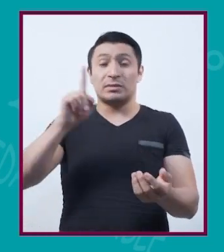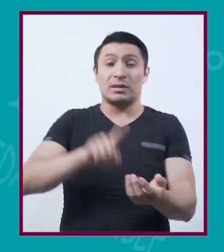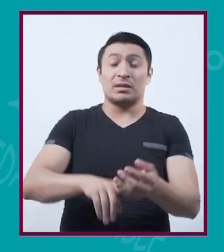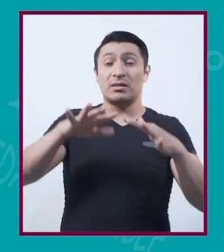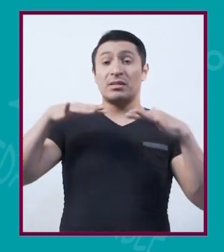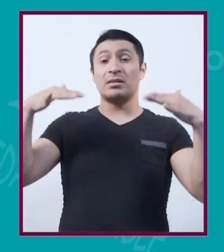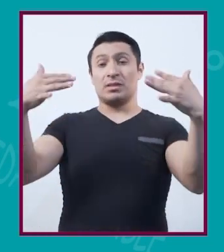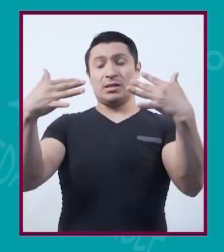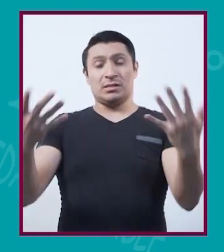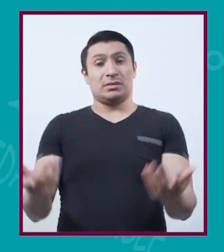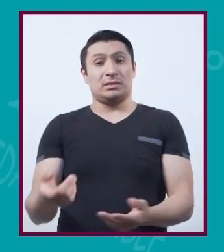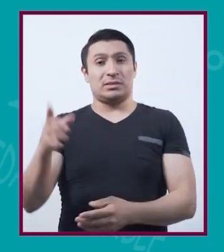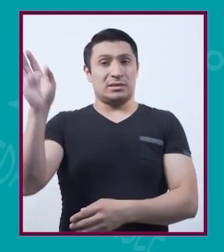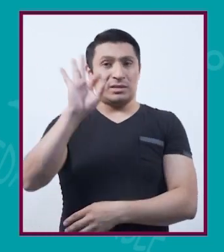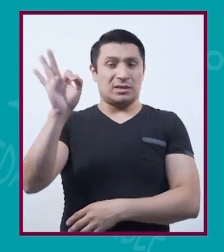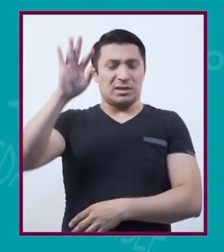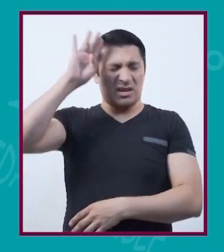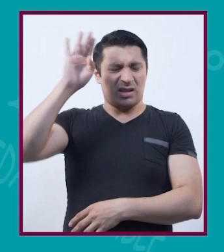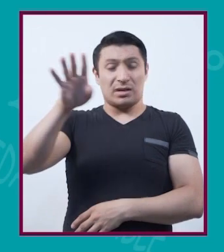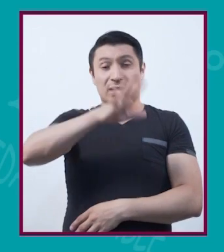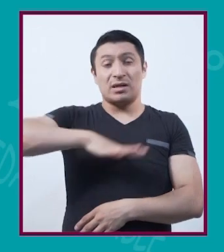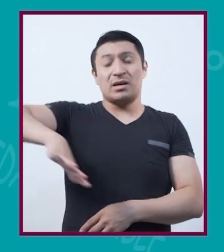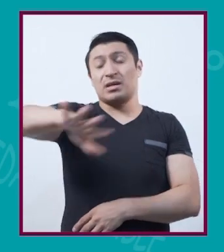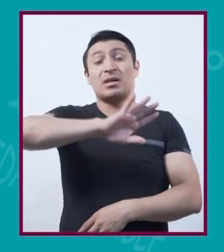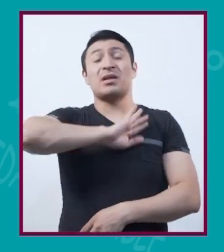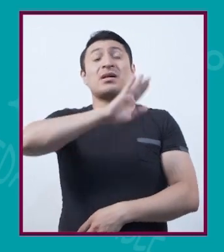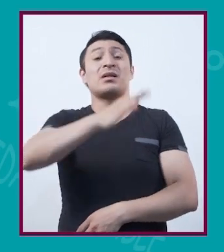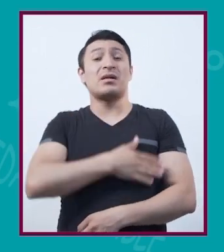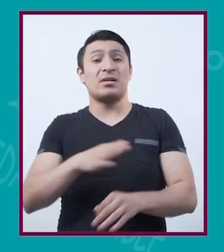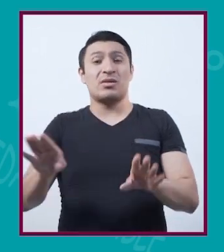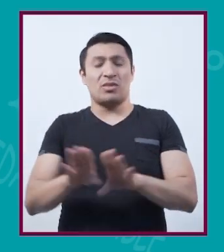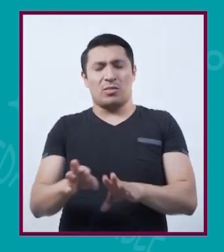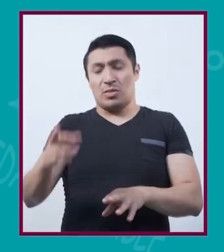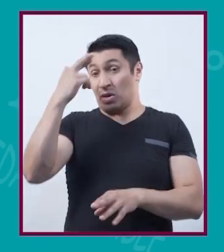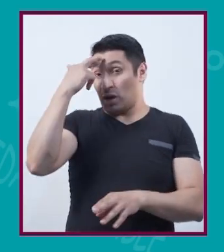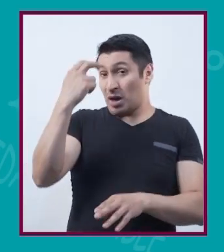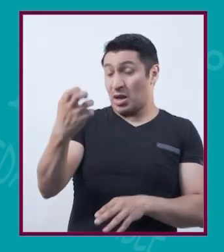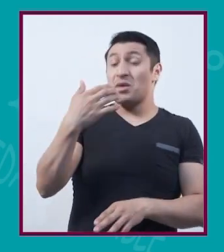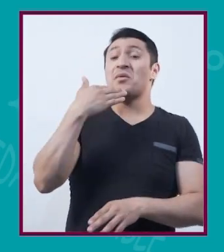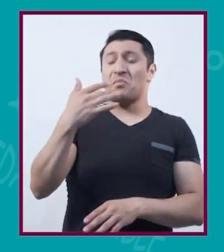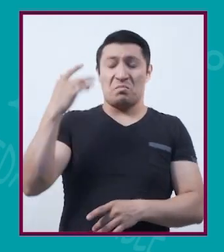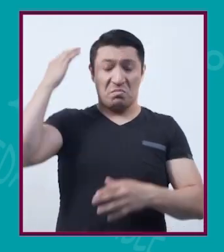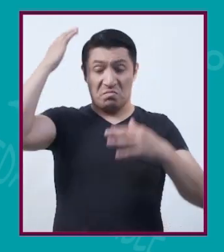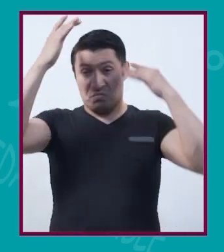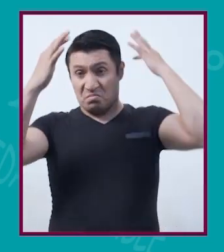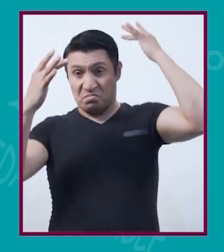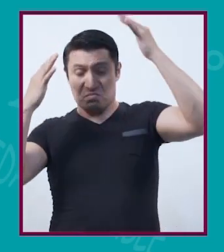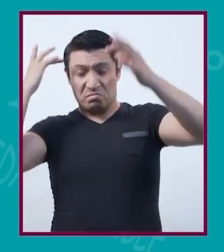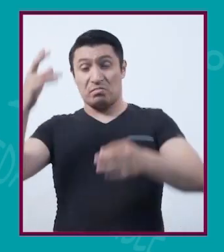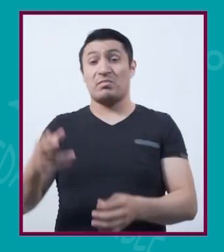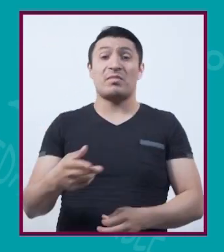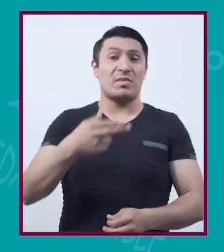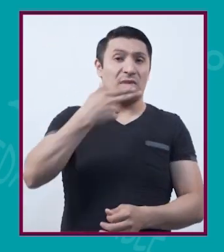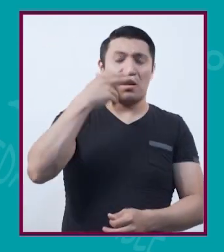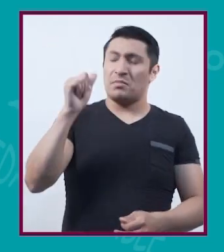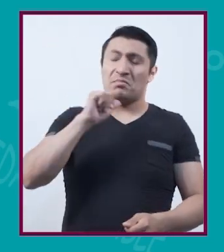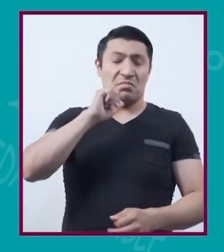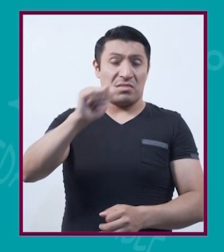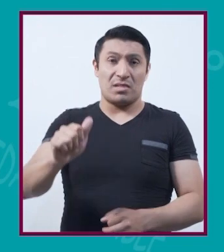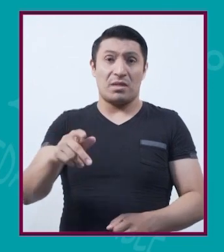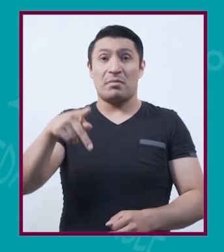los historiadores hoy en día encontramos miles y miles de documentos en los archivos